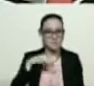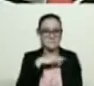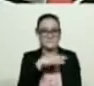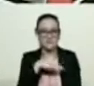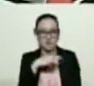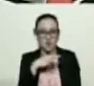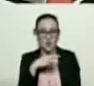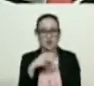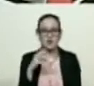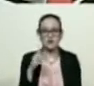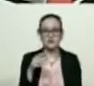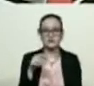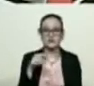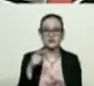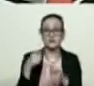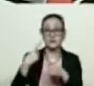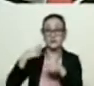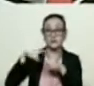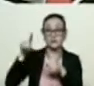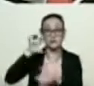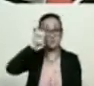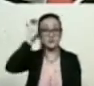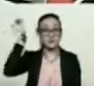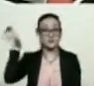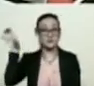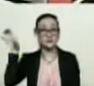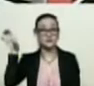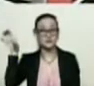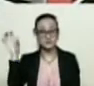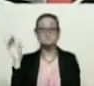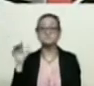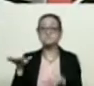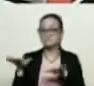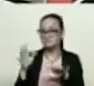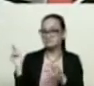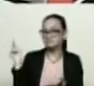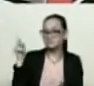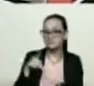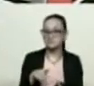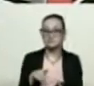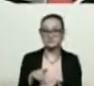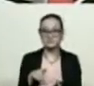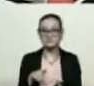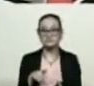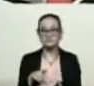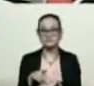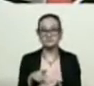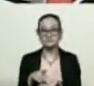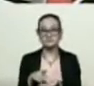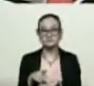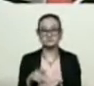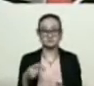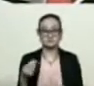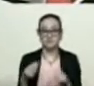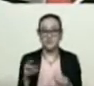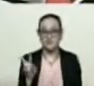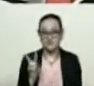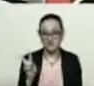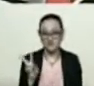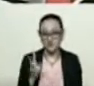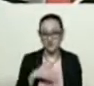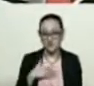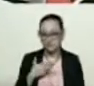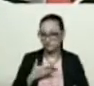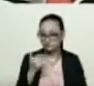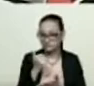consulares en el exterior para recibir los movimientos que tuvieren a bien realizar las venezolanas y venezolanos